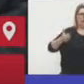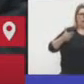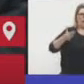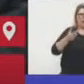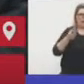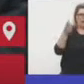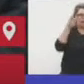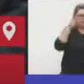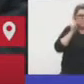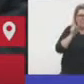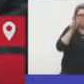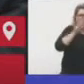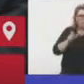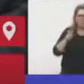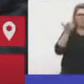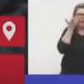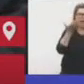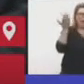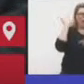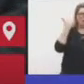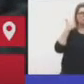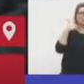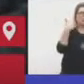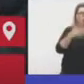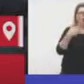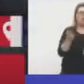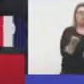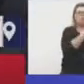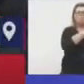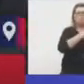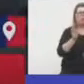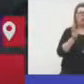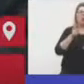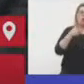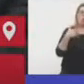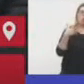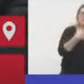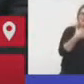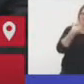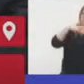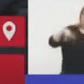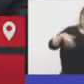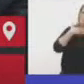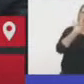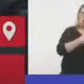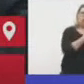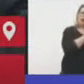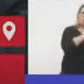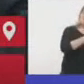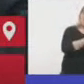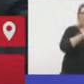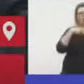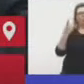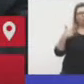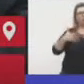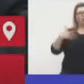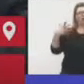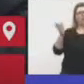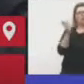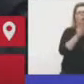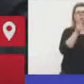gris se corra, de que el humo se corra, que el año que viene, no sé si no es, va a ser la elección en que pierdan con